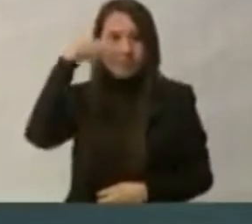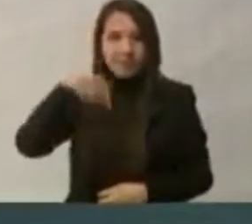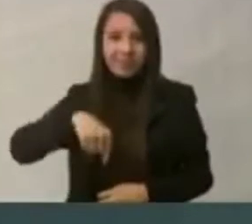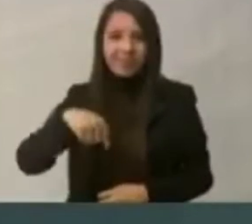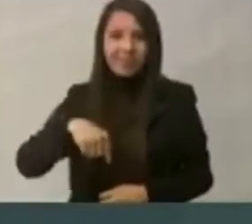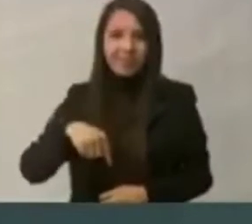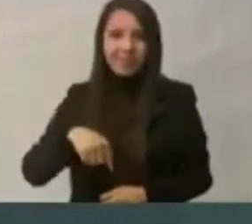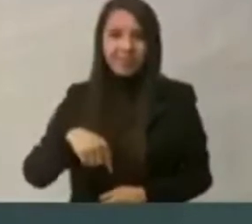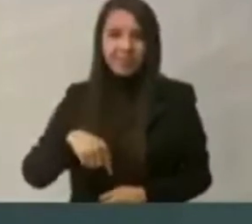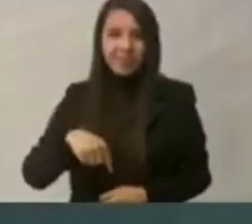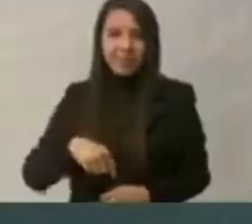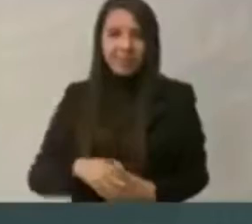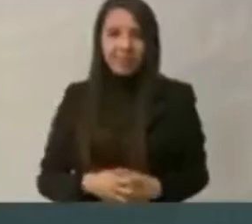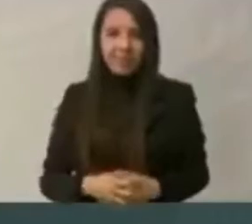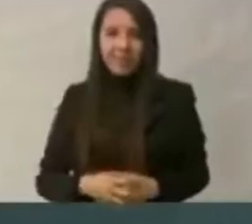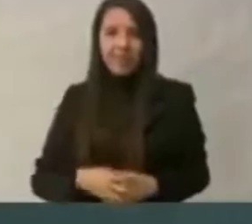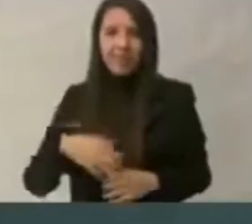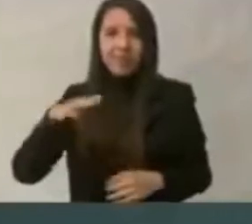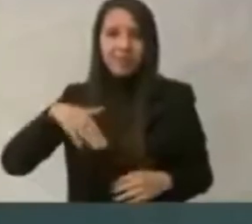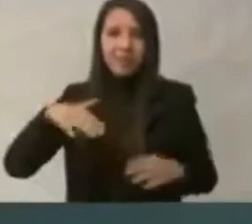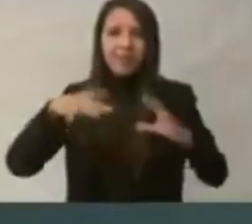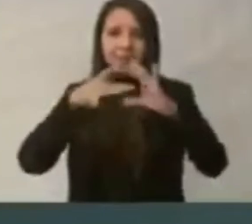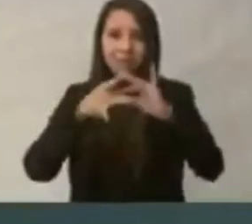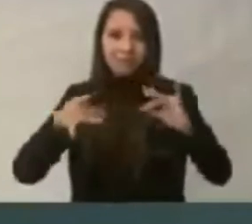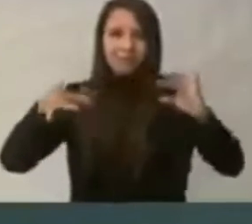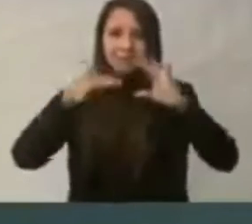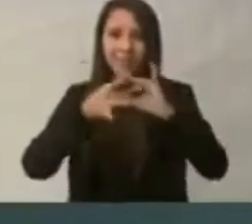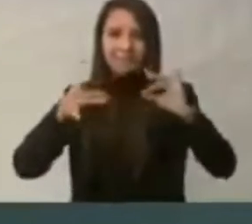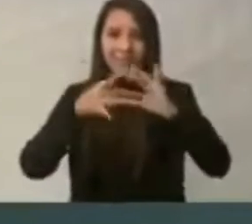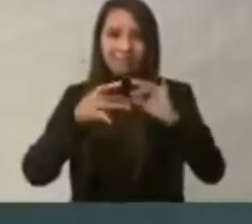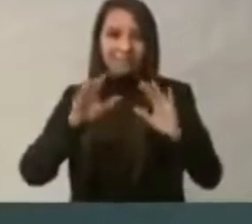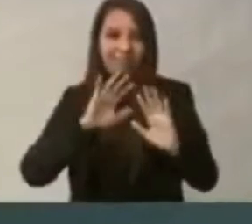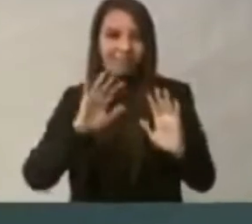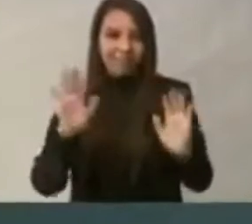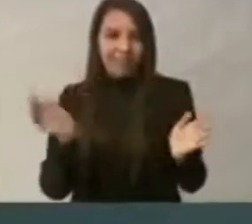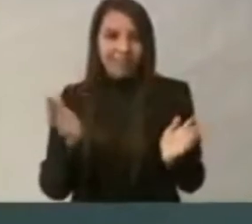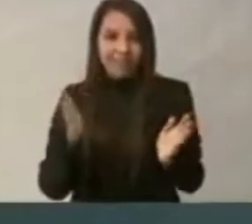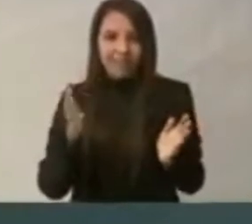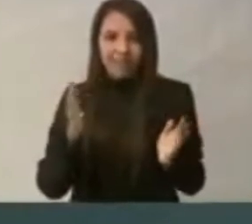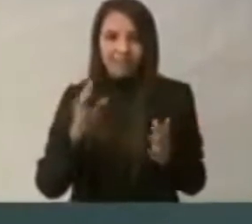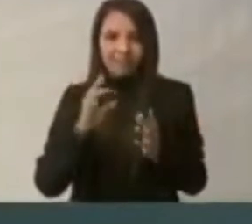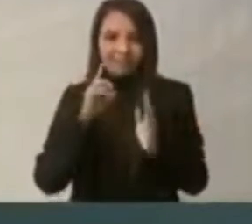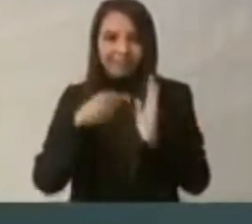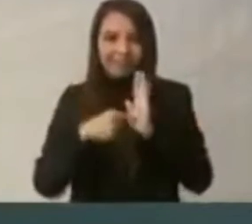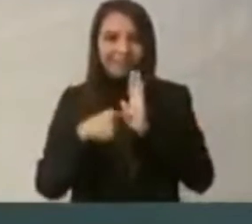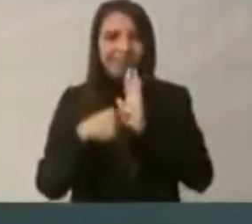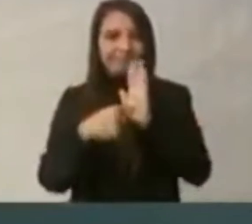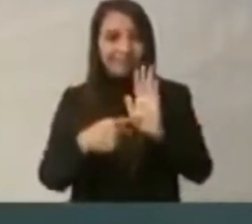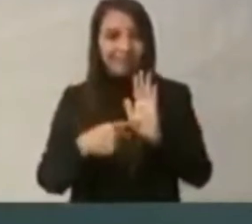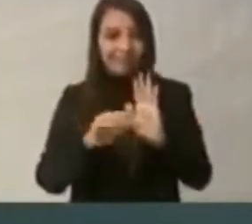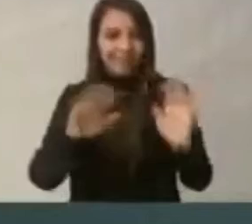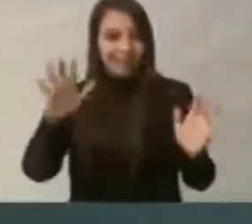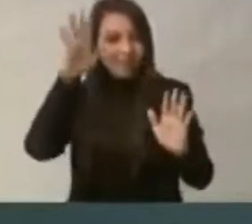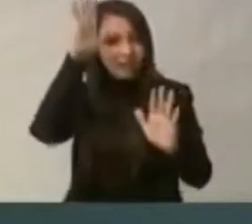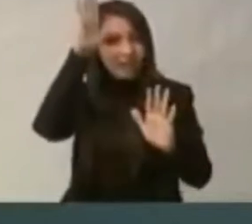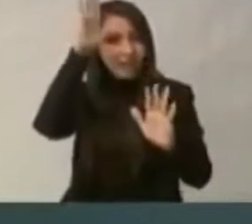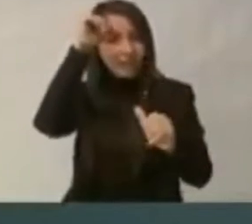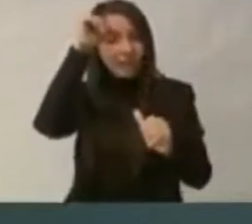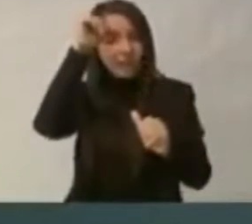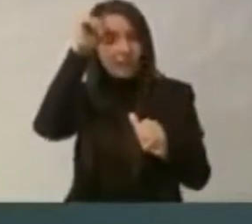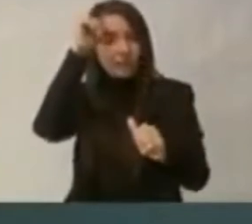ha expresado, como ha quedado de manifiesto, pues se está haciendo el compromiso de